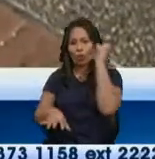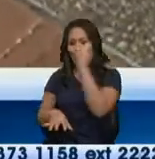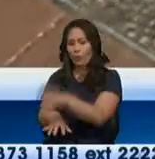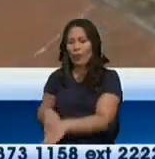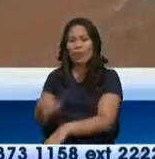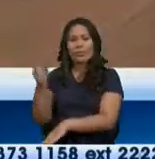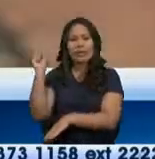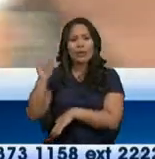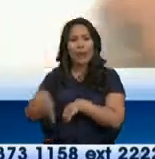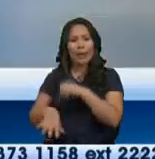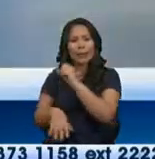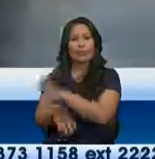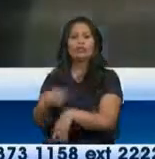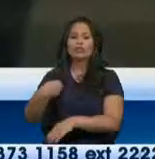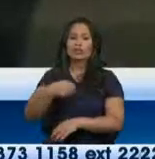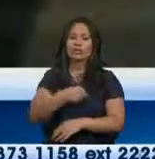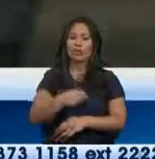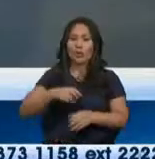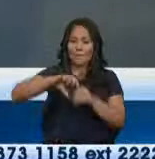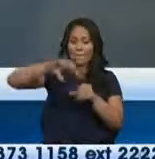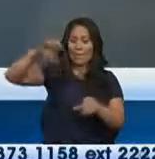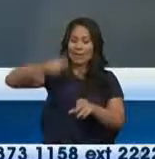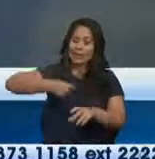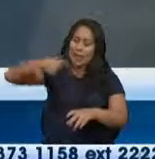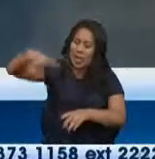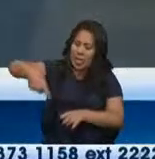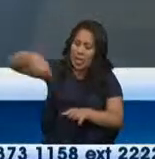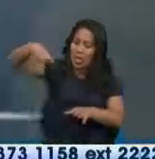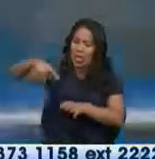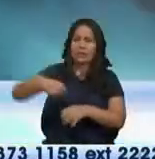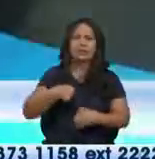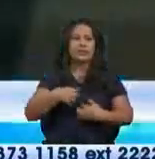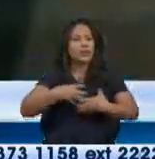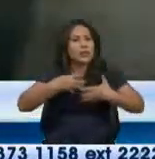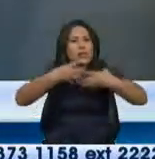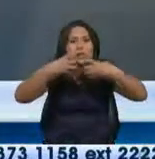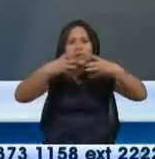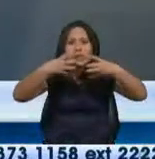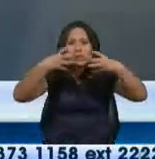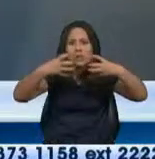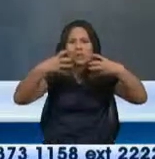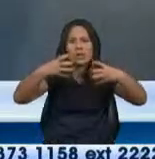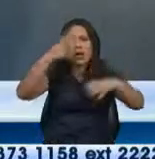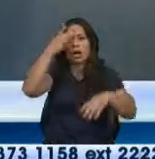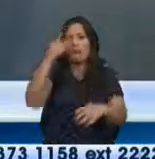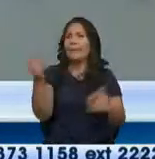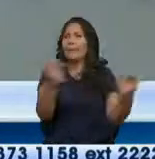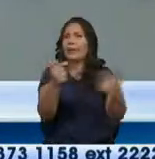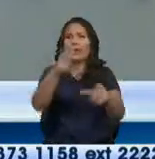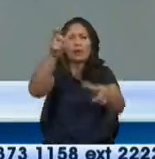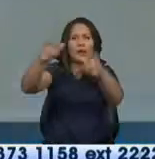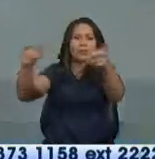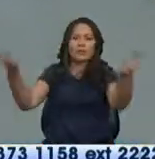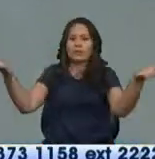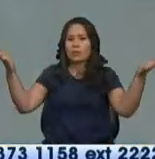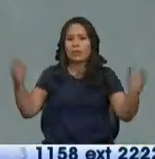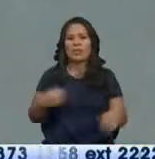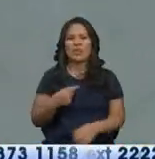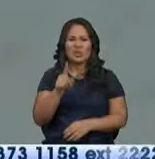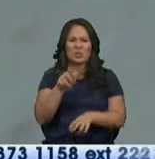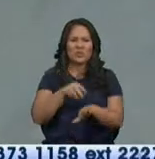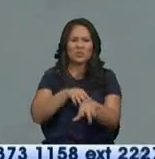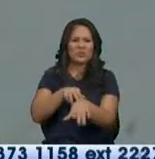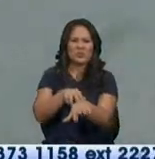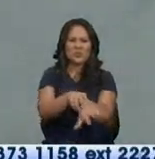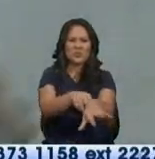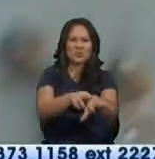estar sacando con un palo. Ya la edad que tengo, me muero de coraje por pelear por la basura. Son las cucarachas, todo